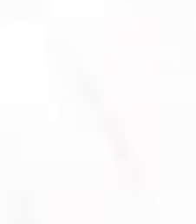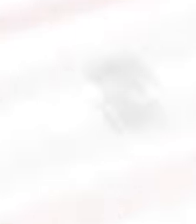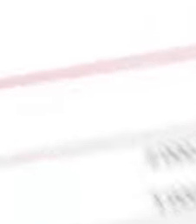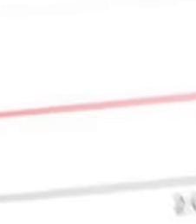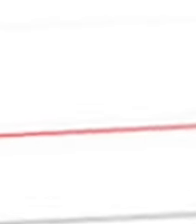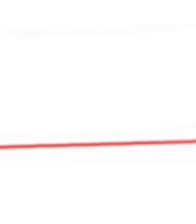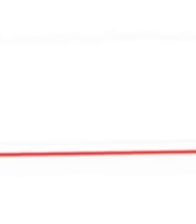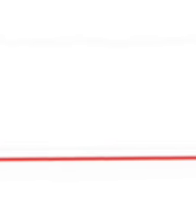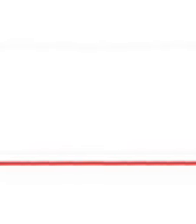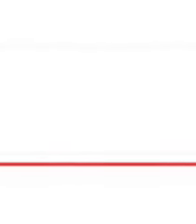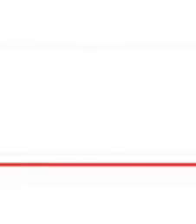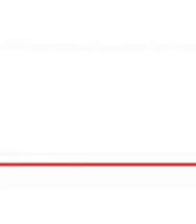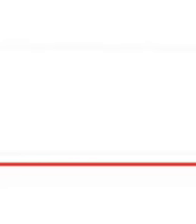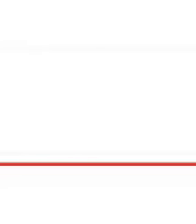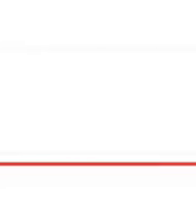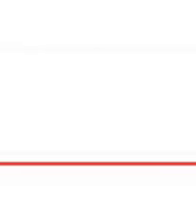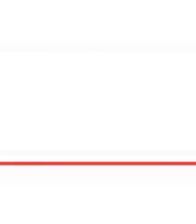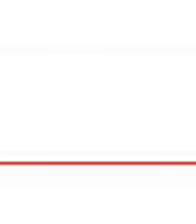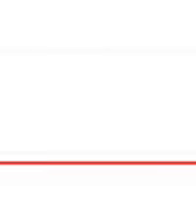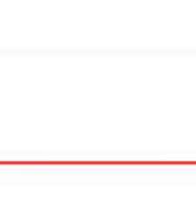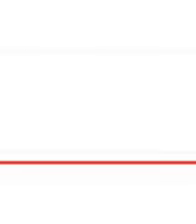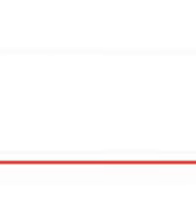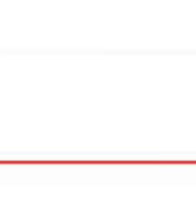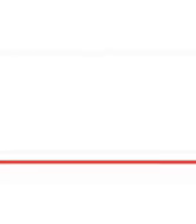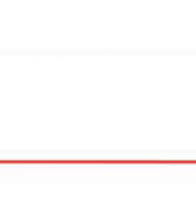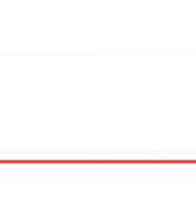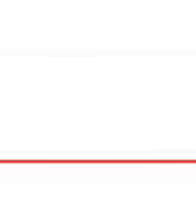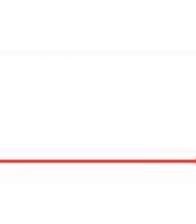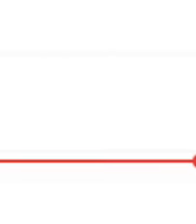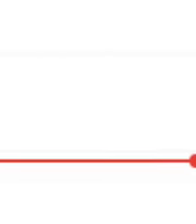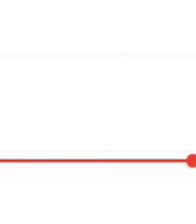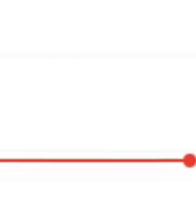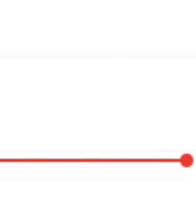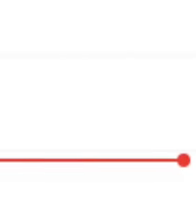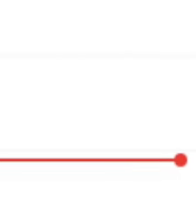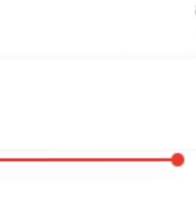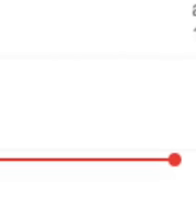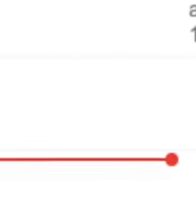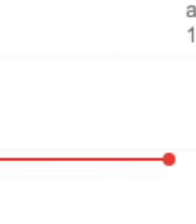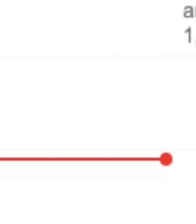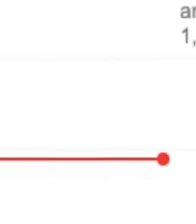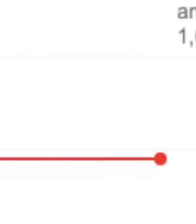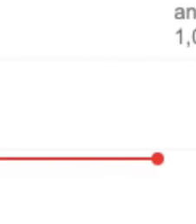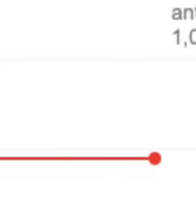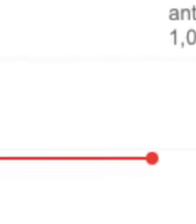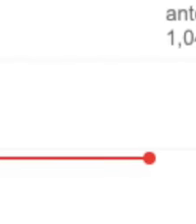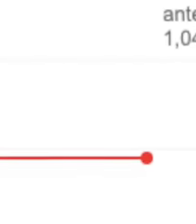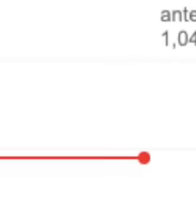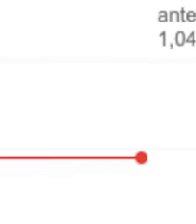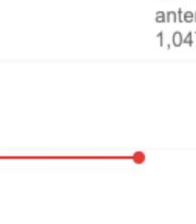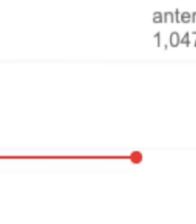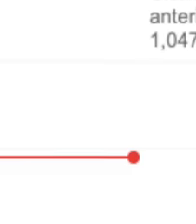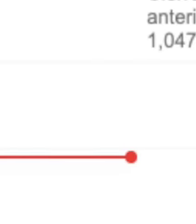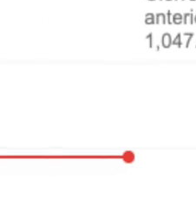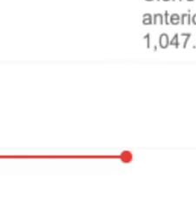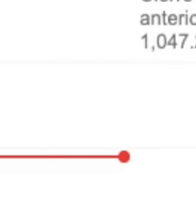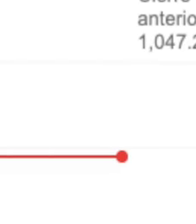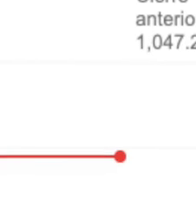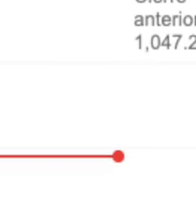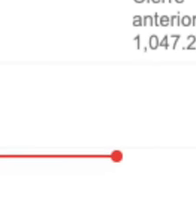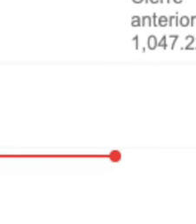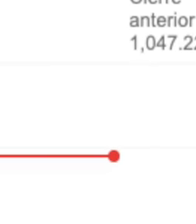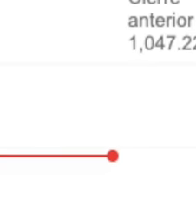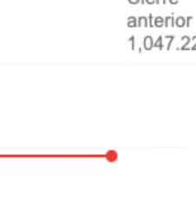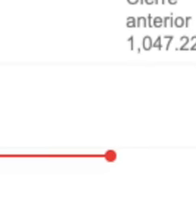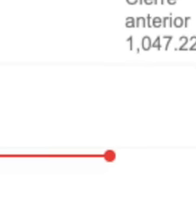hundimiento de casi el 10%. De acuerdo con la información proporcionada hasta el momento, el precio